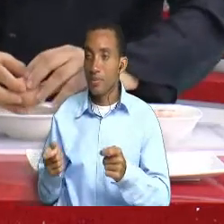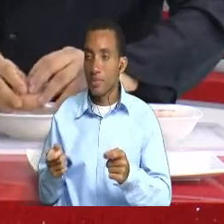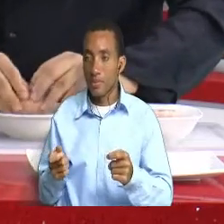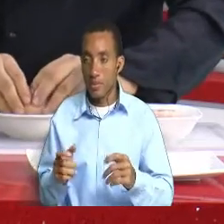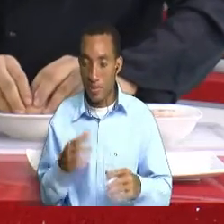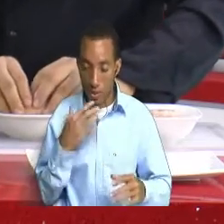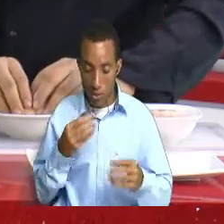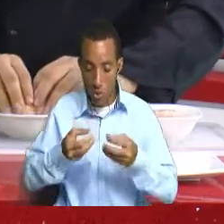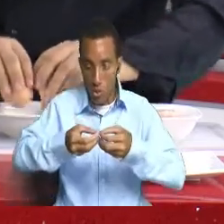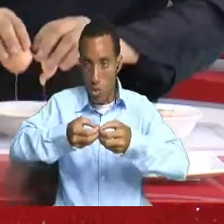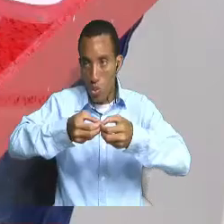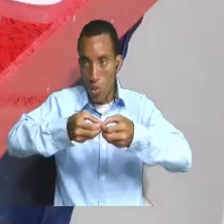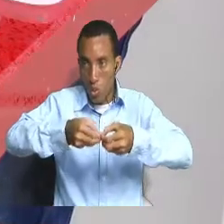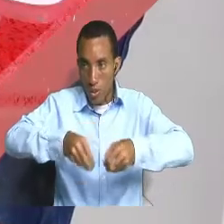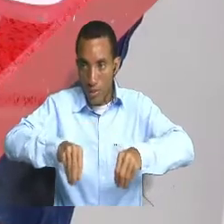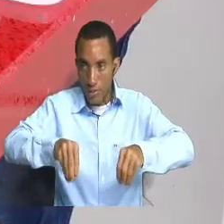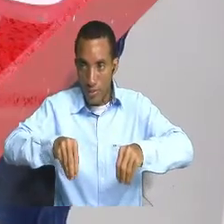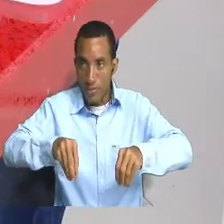huevo